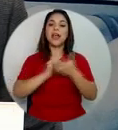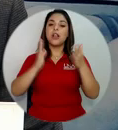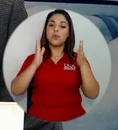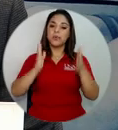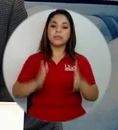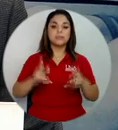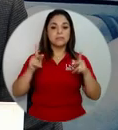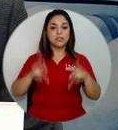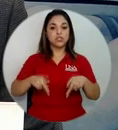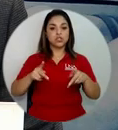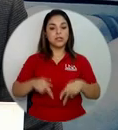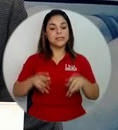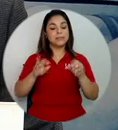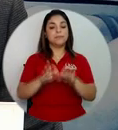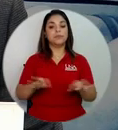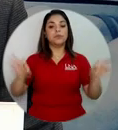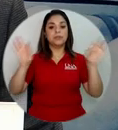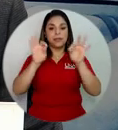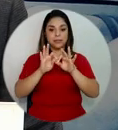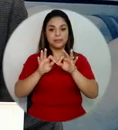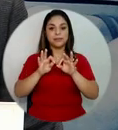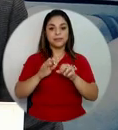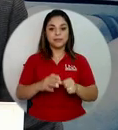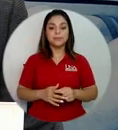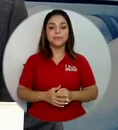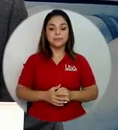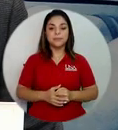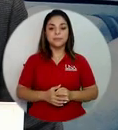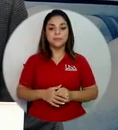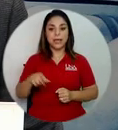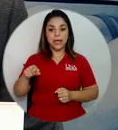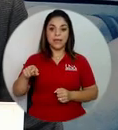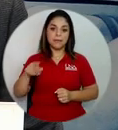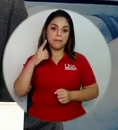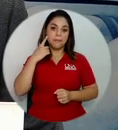Y alguna gente emblemática dentro del